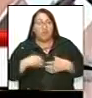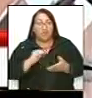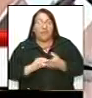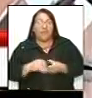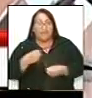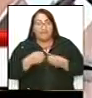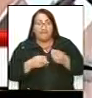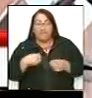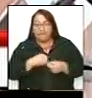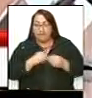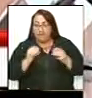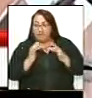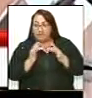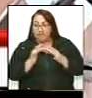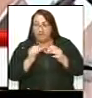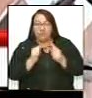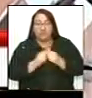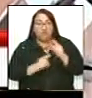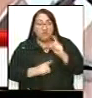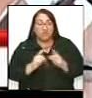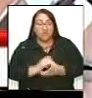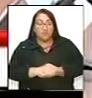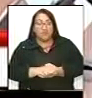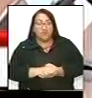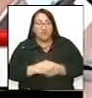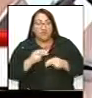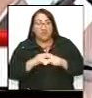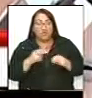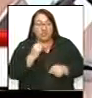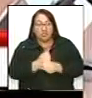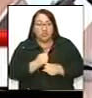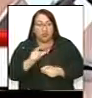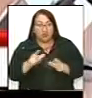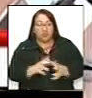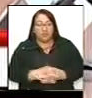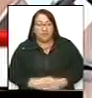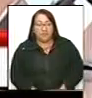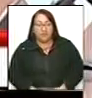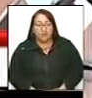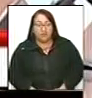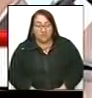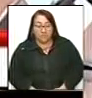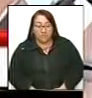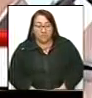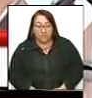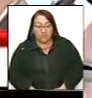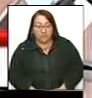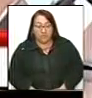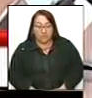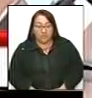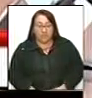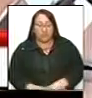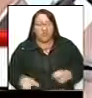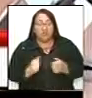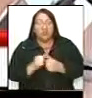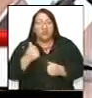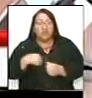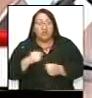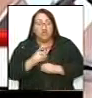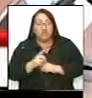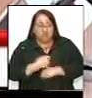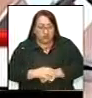nosotros tenemos digamos contactos con las instancias de articulación local que estos son generados a través los alcaldes distritales